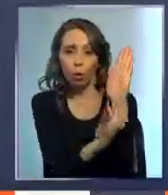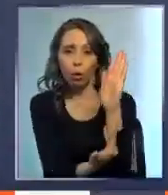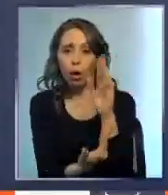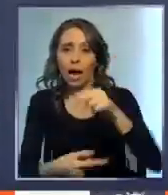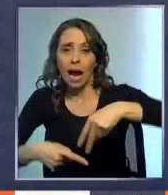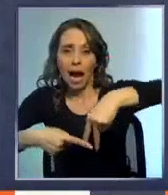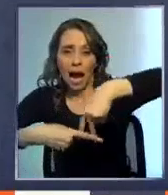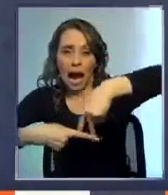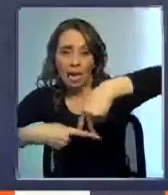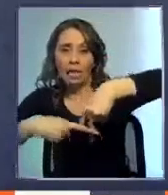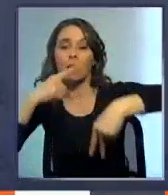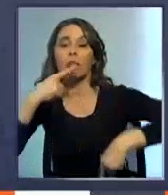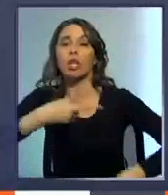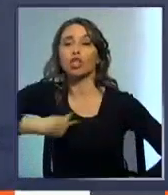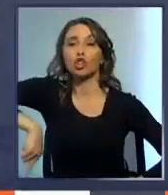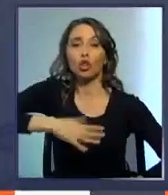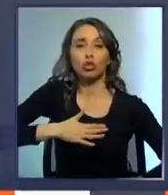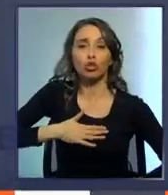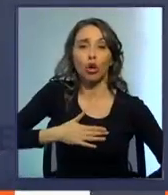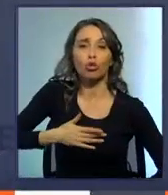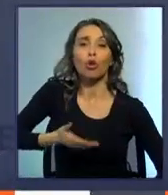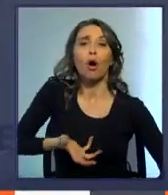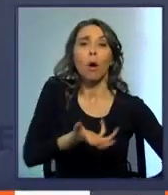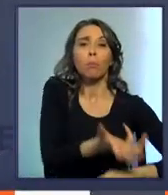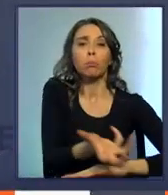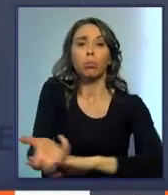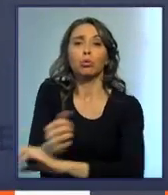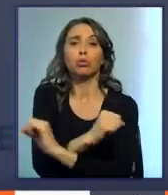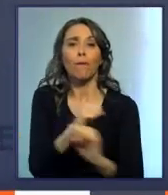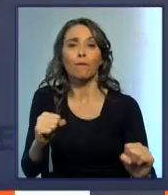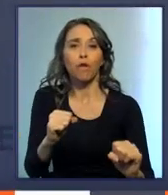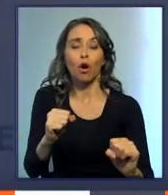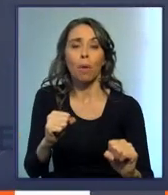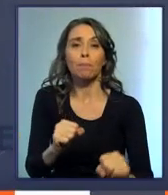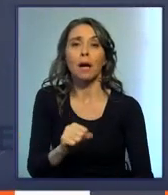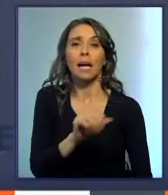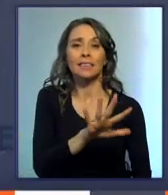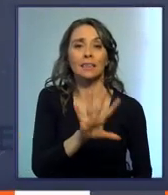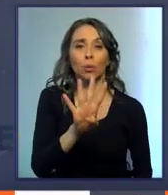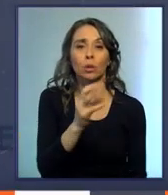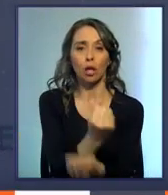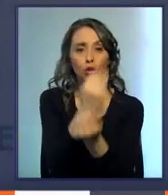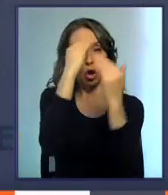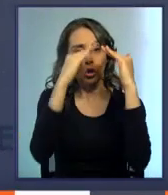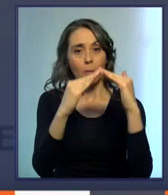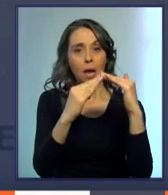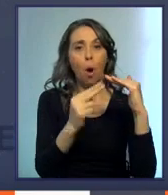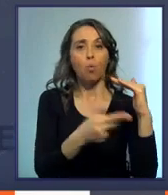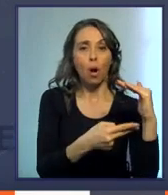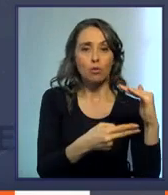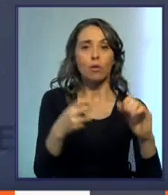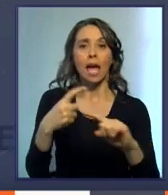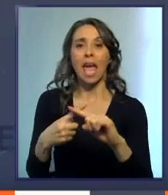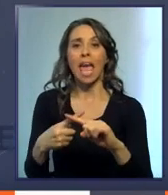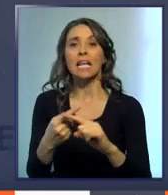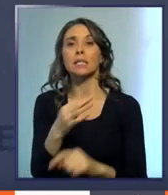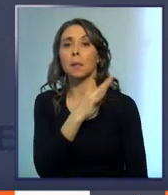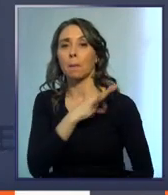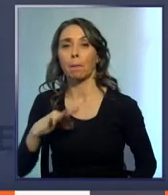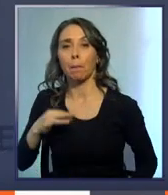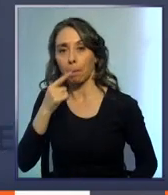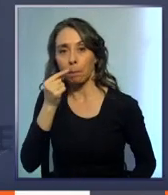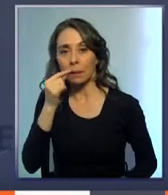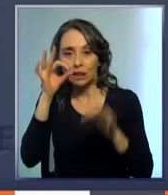anarquista que se adjudica los ataques con bombas en contra de la 54 comisaría de Huechuraba y el exministro Rodrigo